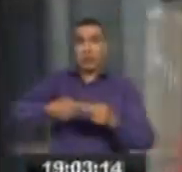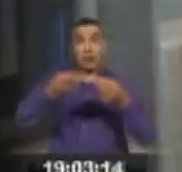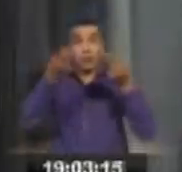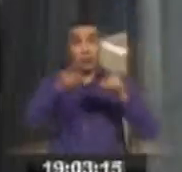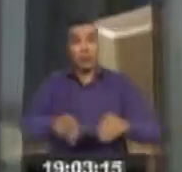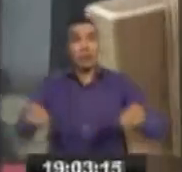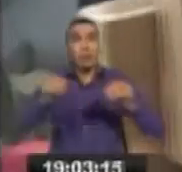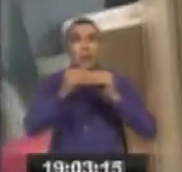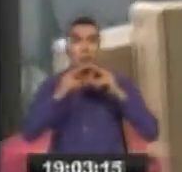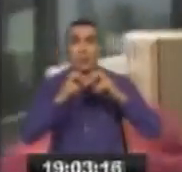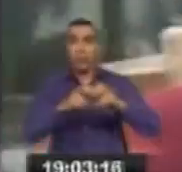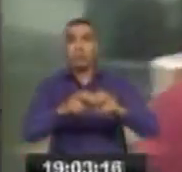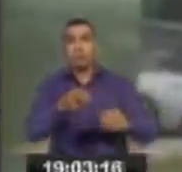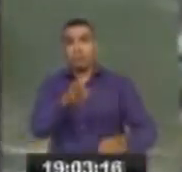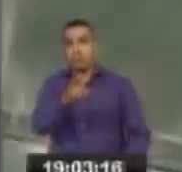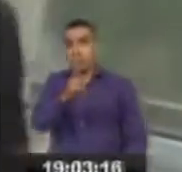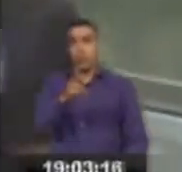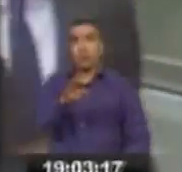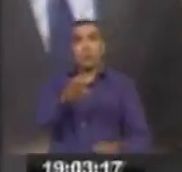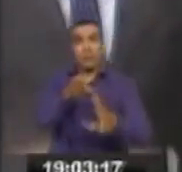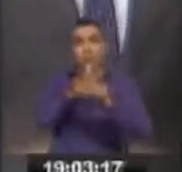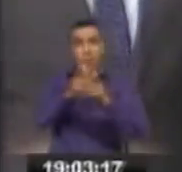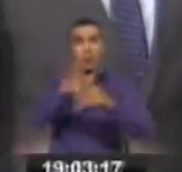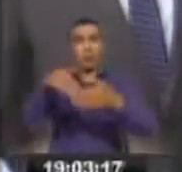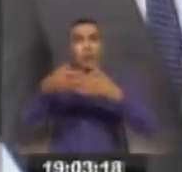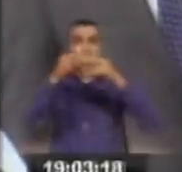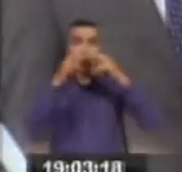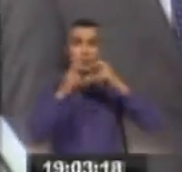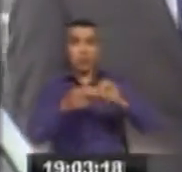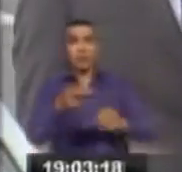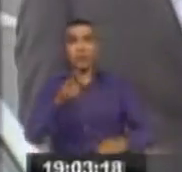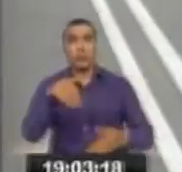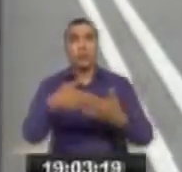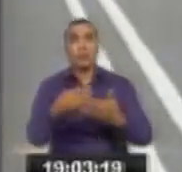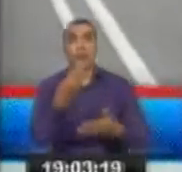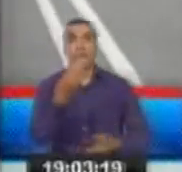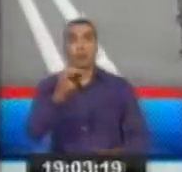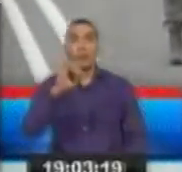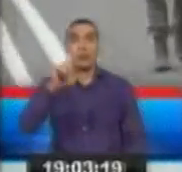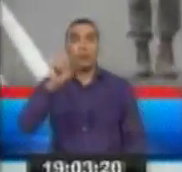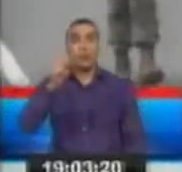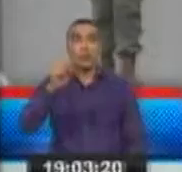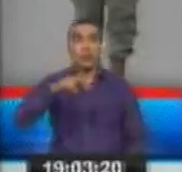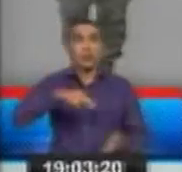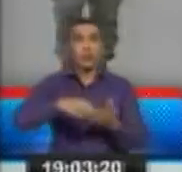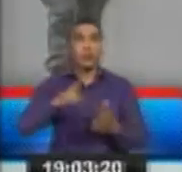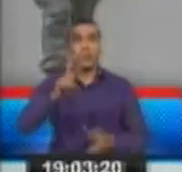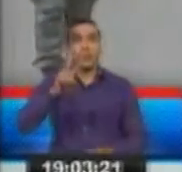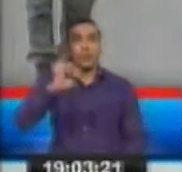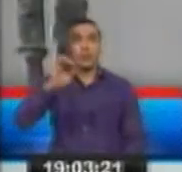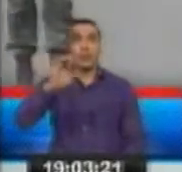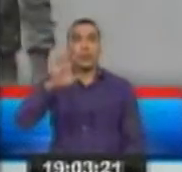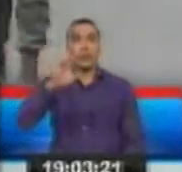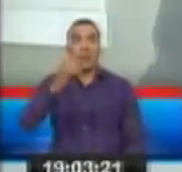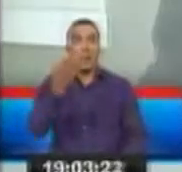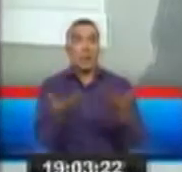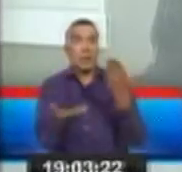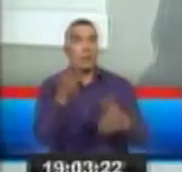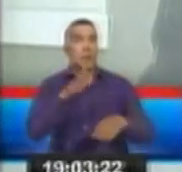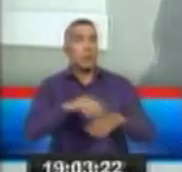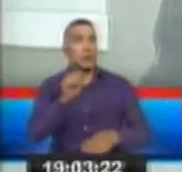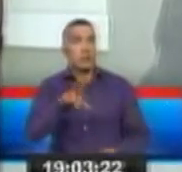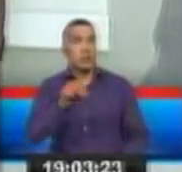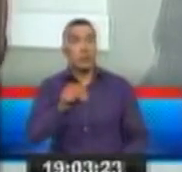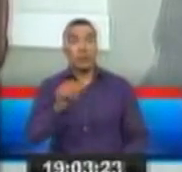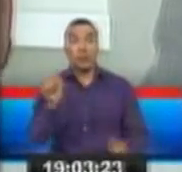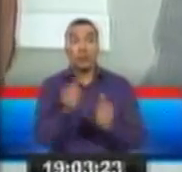como pericias de las armas de los militares procesados wilson ere y vicente n lo que deja ver ya posibles hipótesis y de acuerdo a los